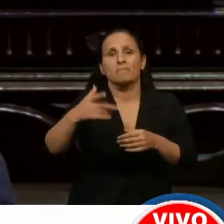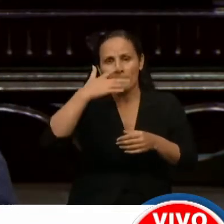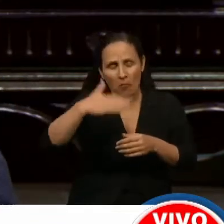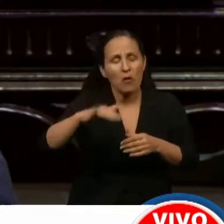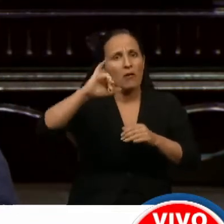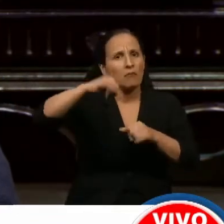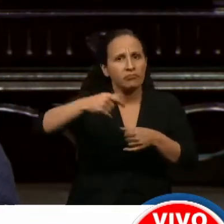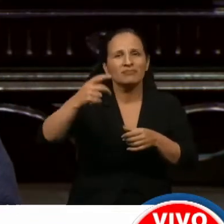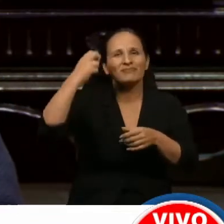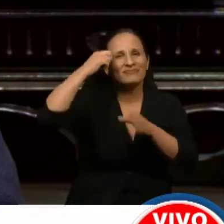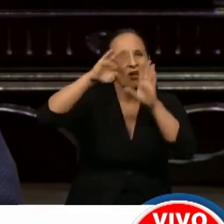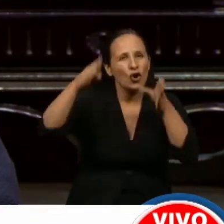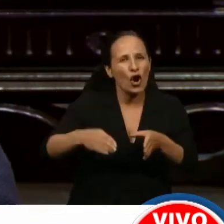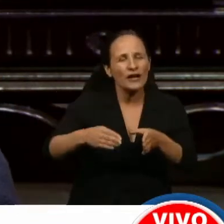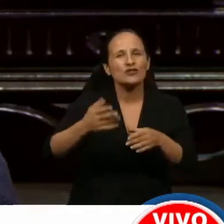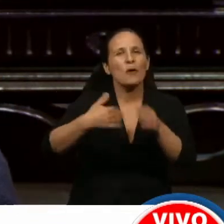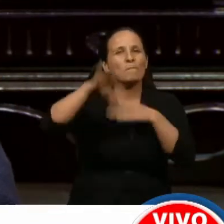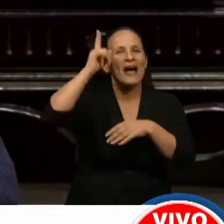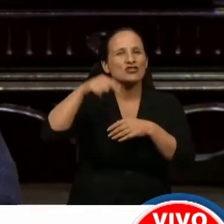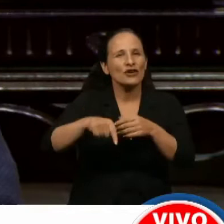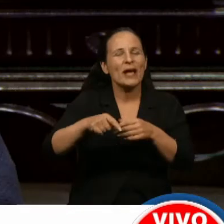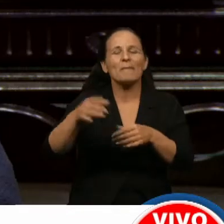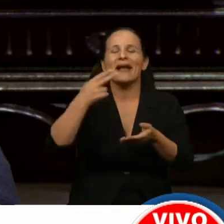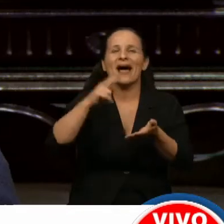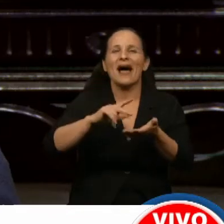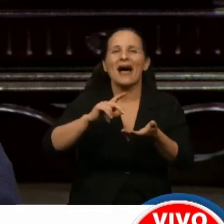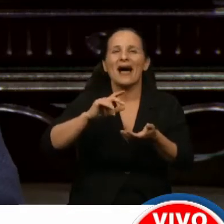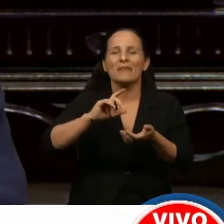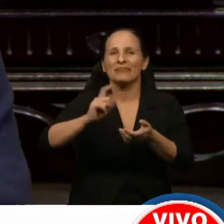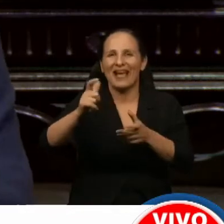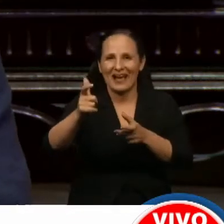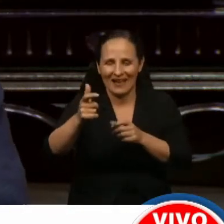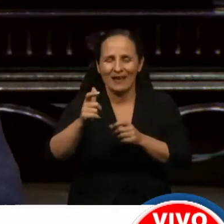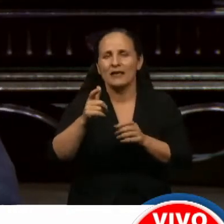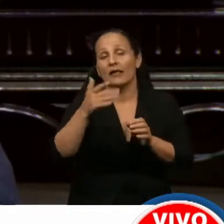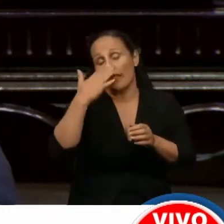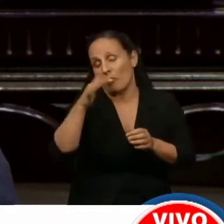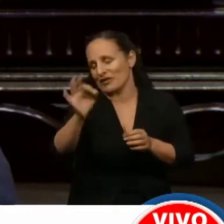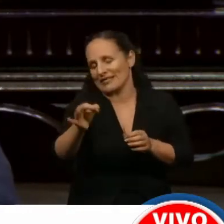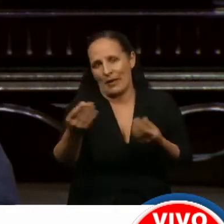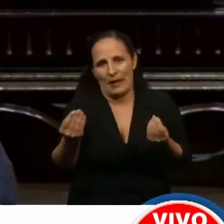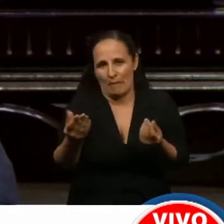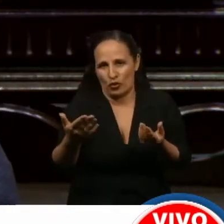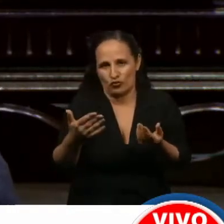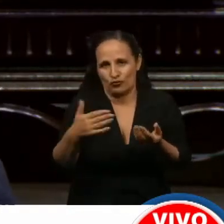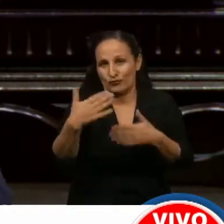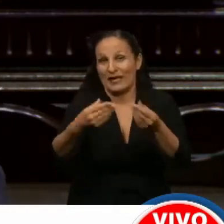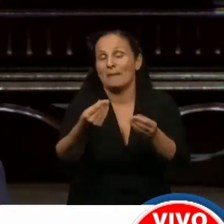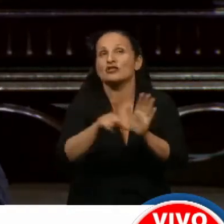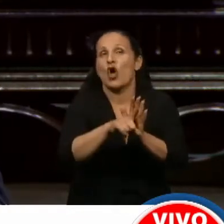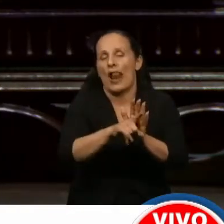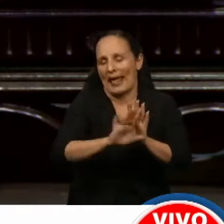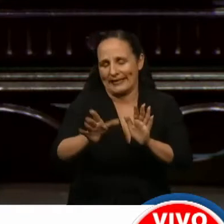la mayoría en este Congreso para la actualización de ganancias. Después ya sabemos qué destino tuvo aquella